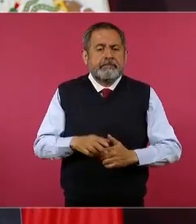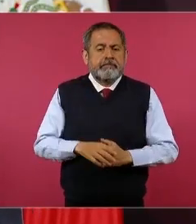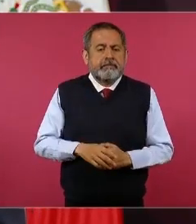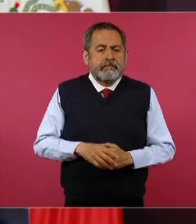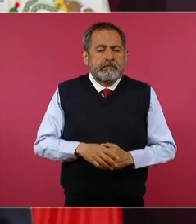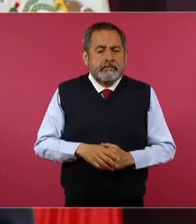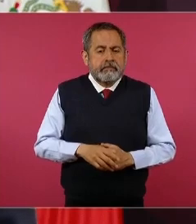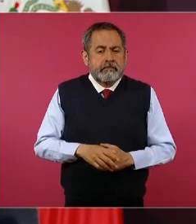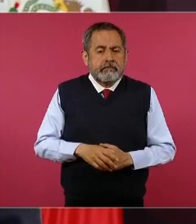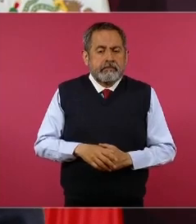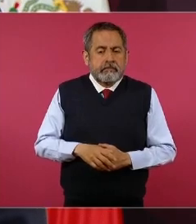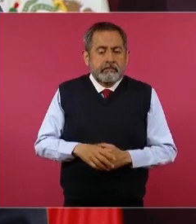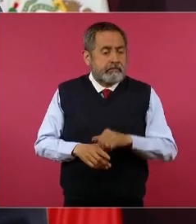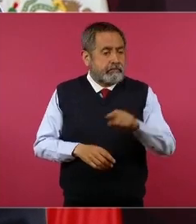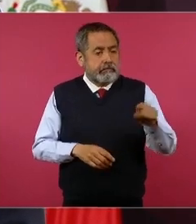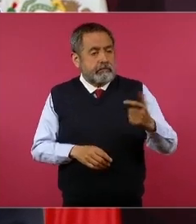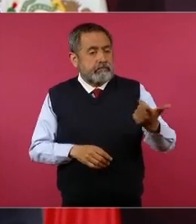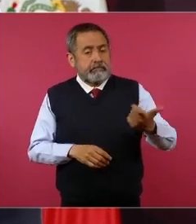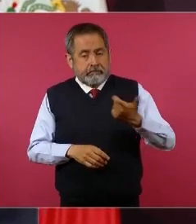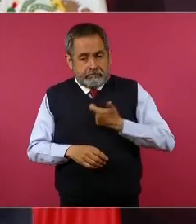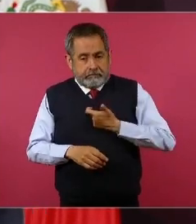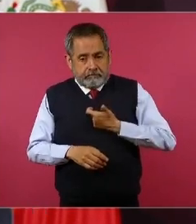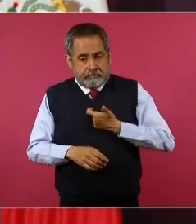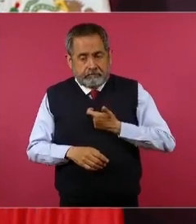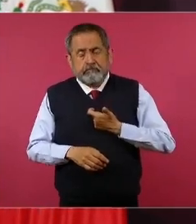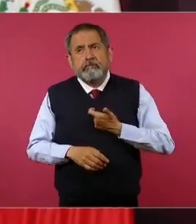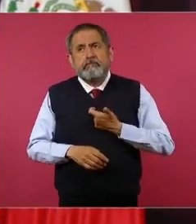2012, me pagaron